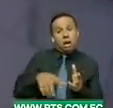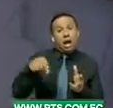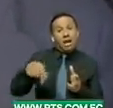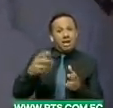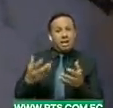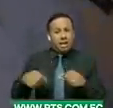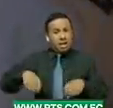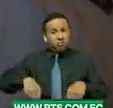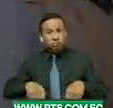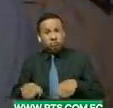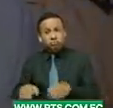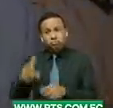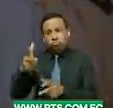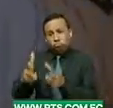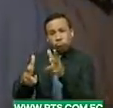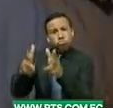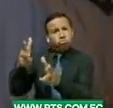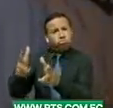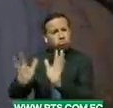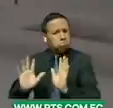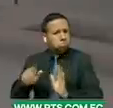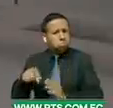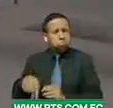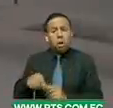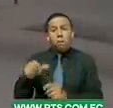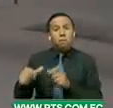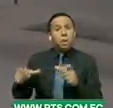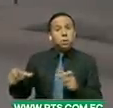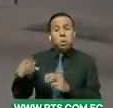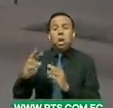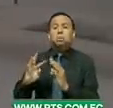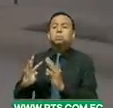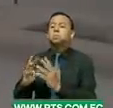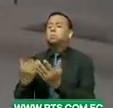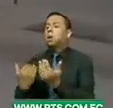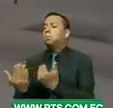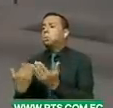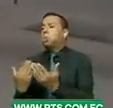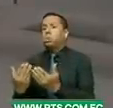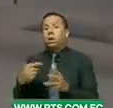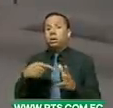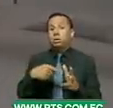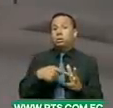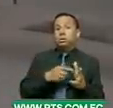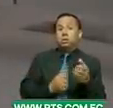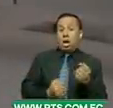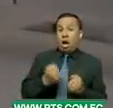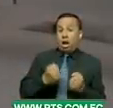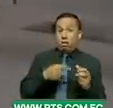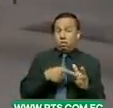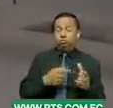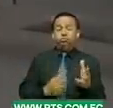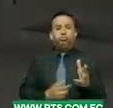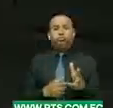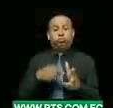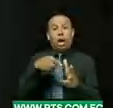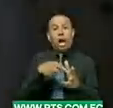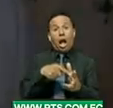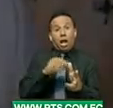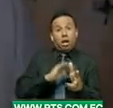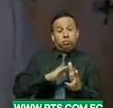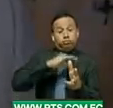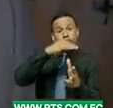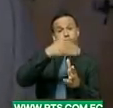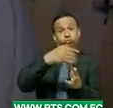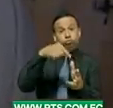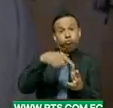aparcadas motocicletas lineales. Es ahí desde la parte de atrás, es decir, desde el balde, que tenía una cubierta,